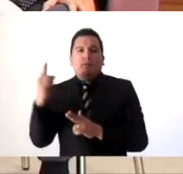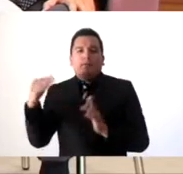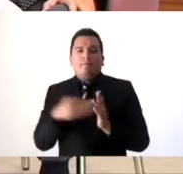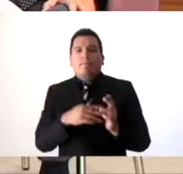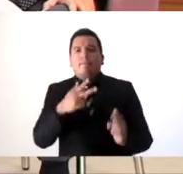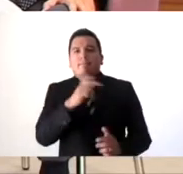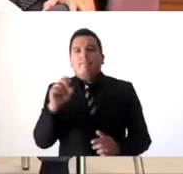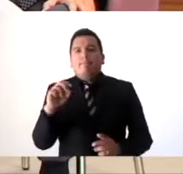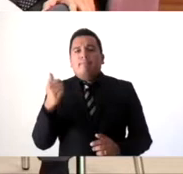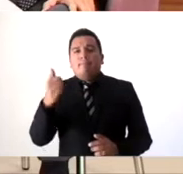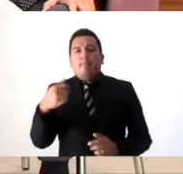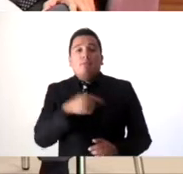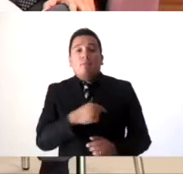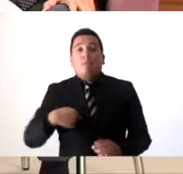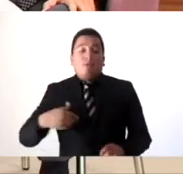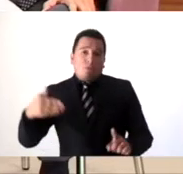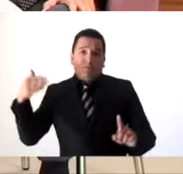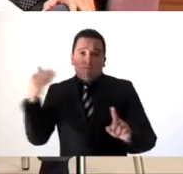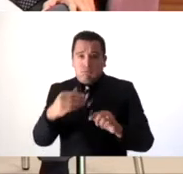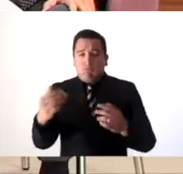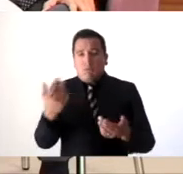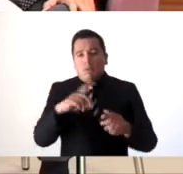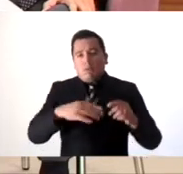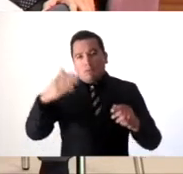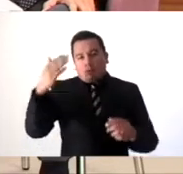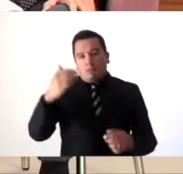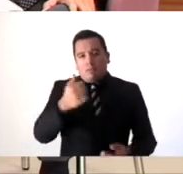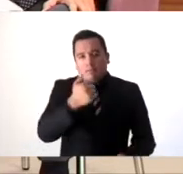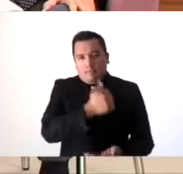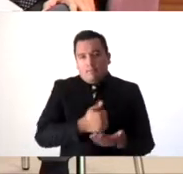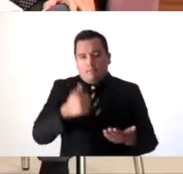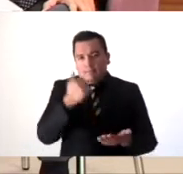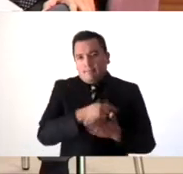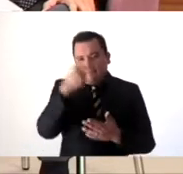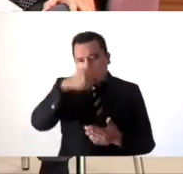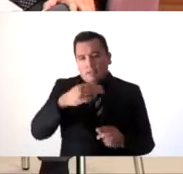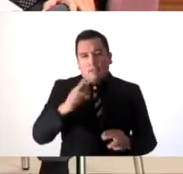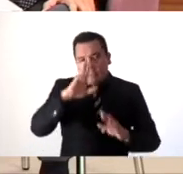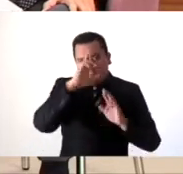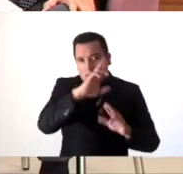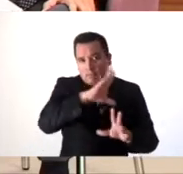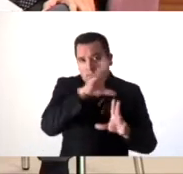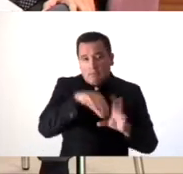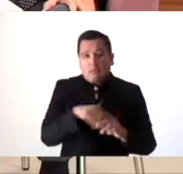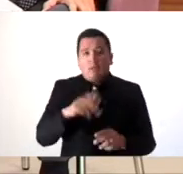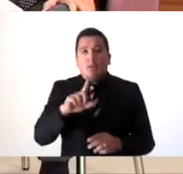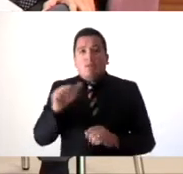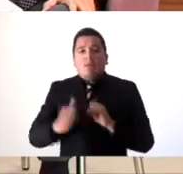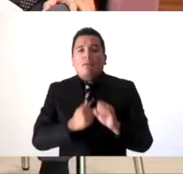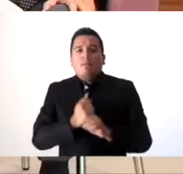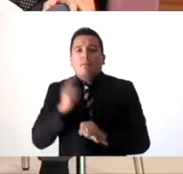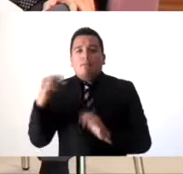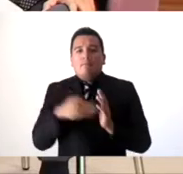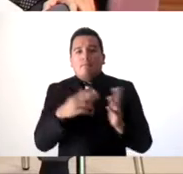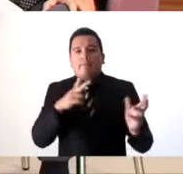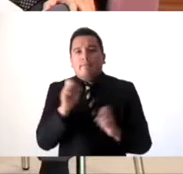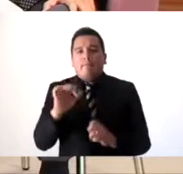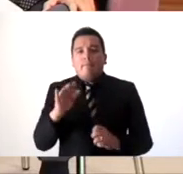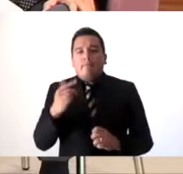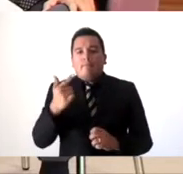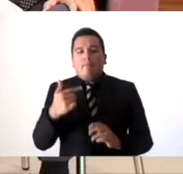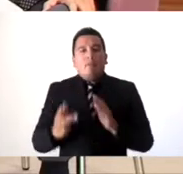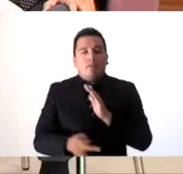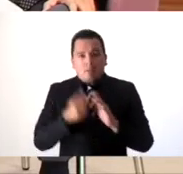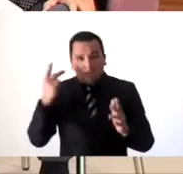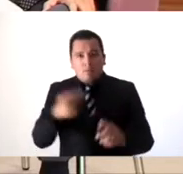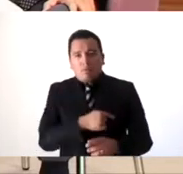en donde tuvimos un periodo centralista, pero después claramente regresamos en 1857 y a partir de ahí no